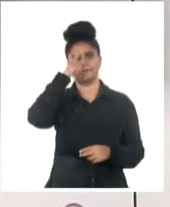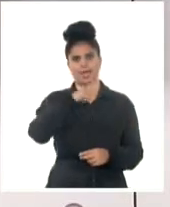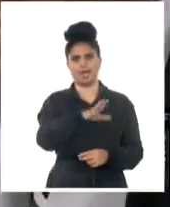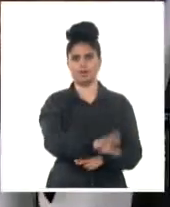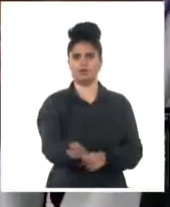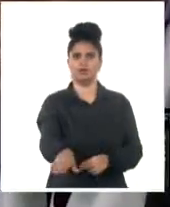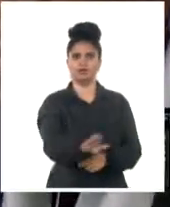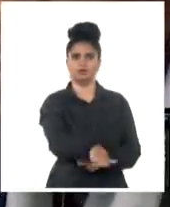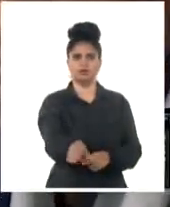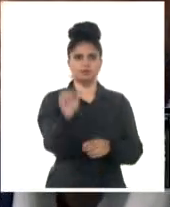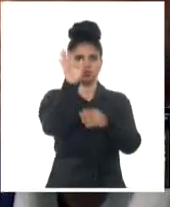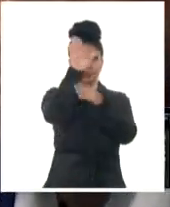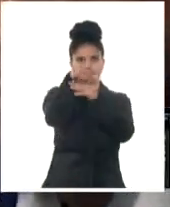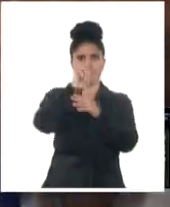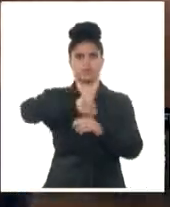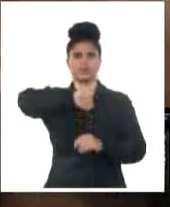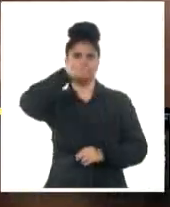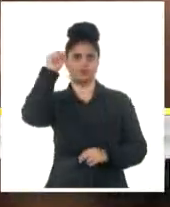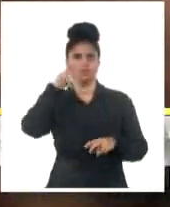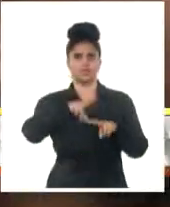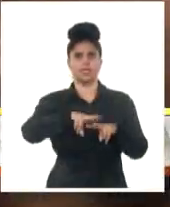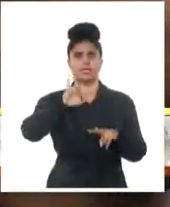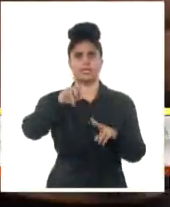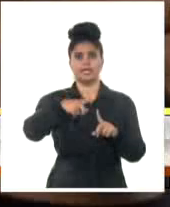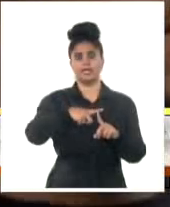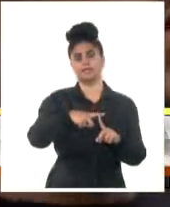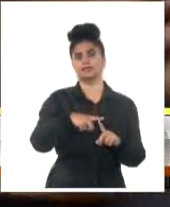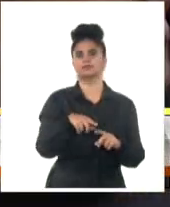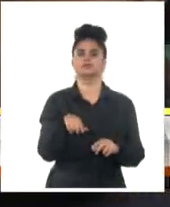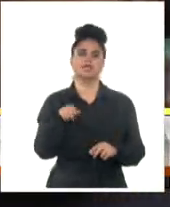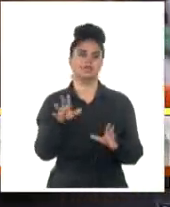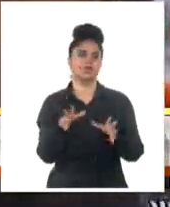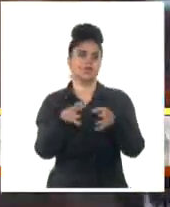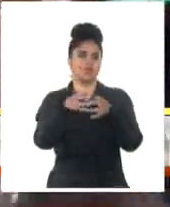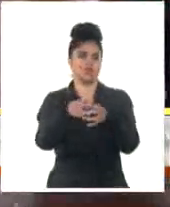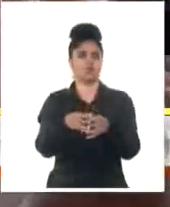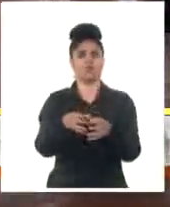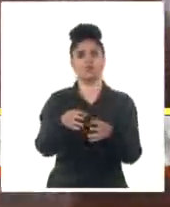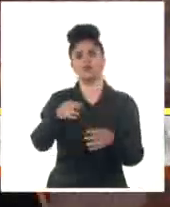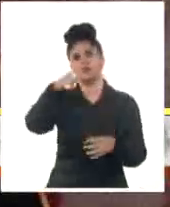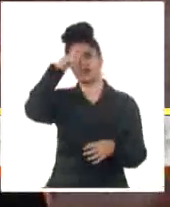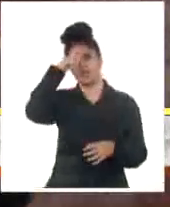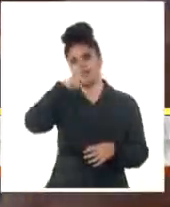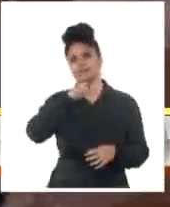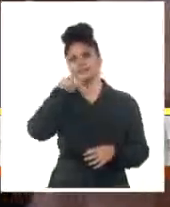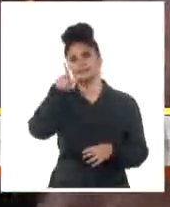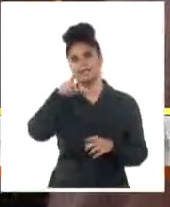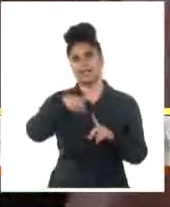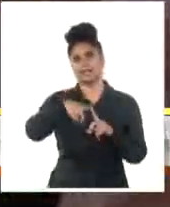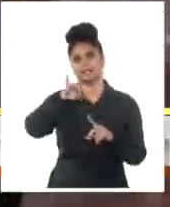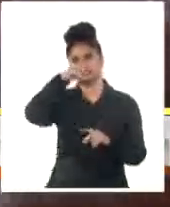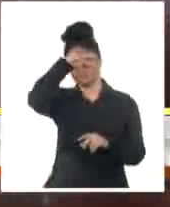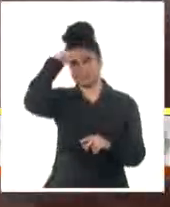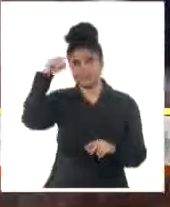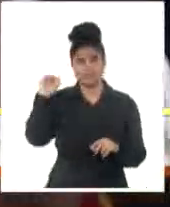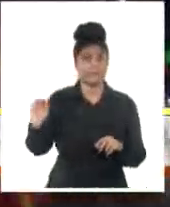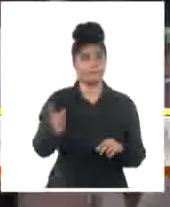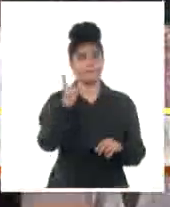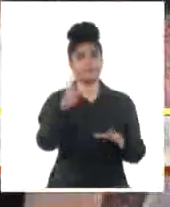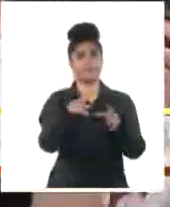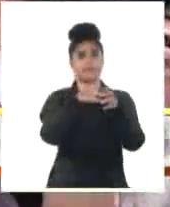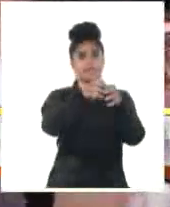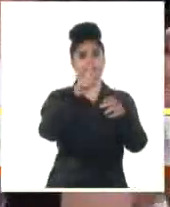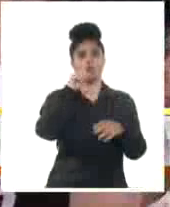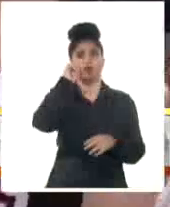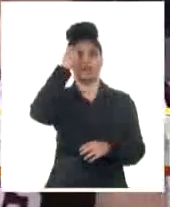Denver Nuggets. La victoria de los Heat impidió que la franquicia de los Celtics se convirtiera en el primer equipo en la NBA que se recupera